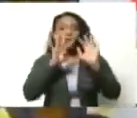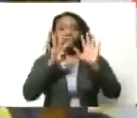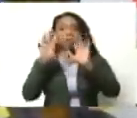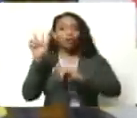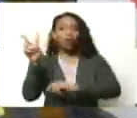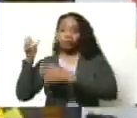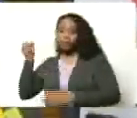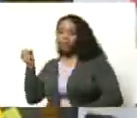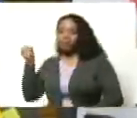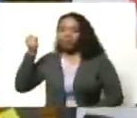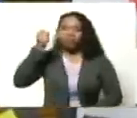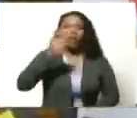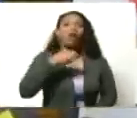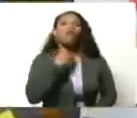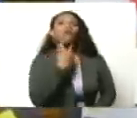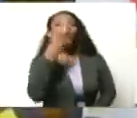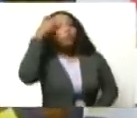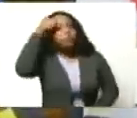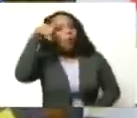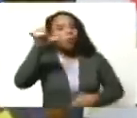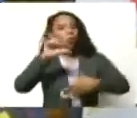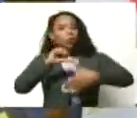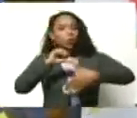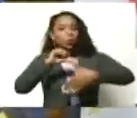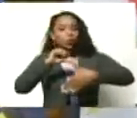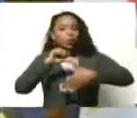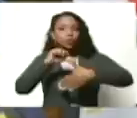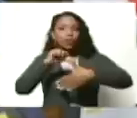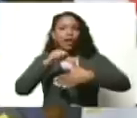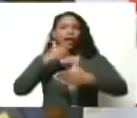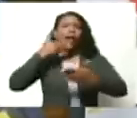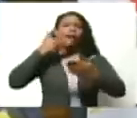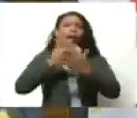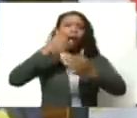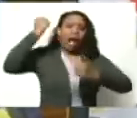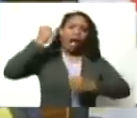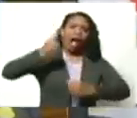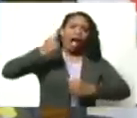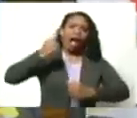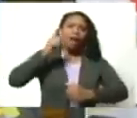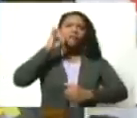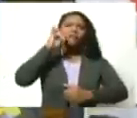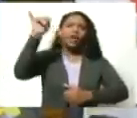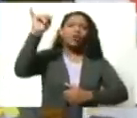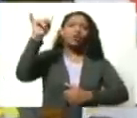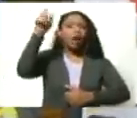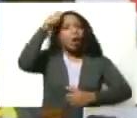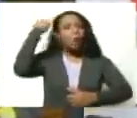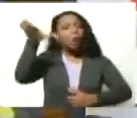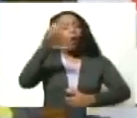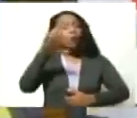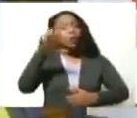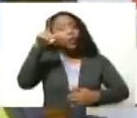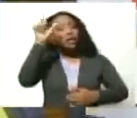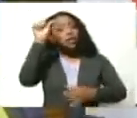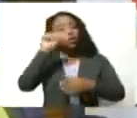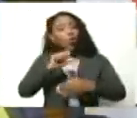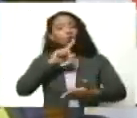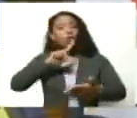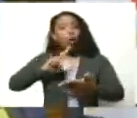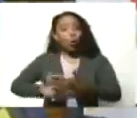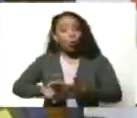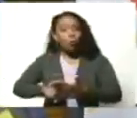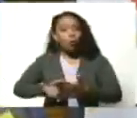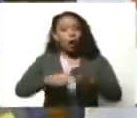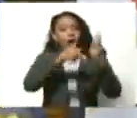2009, le tocó al comandante de los pueblos del sur, el reclamo de los pueblos del sur, porque se cumplan los planes